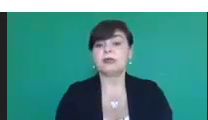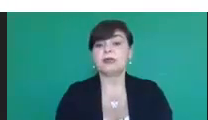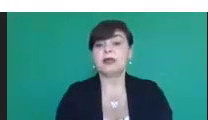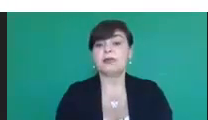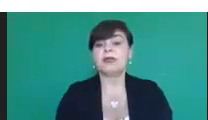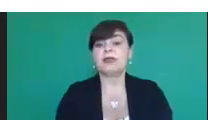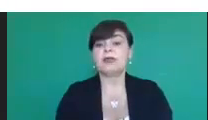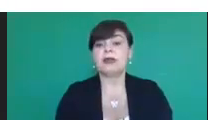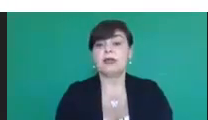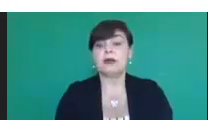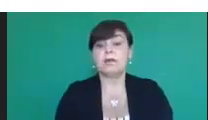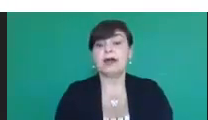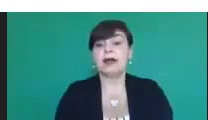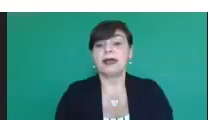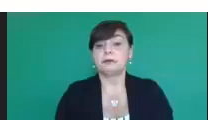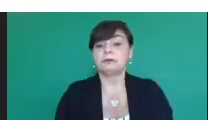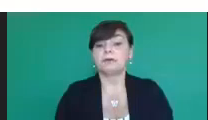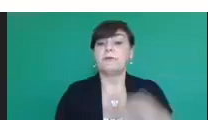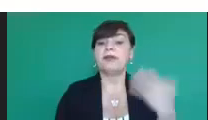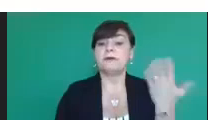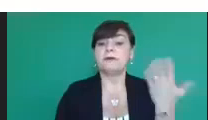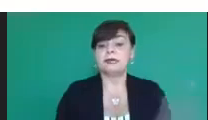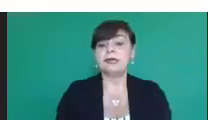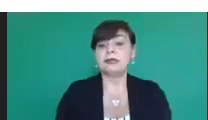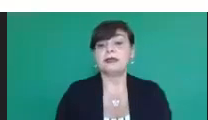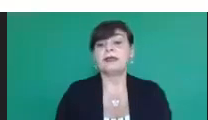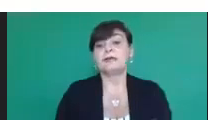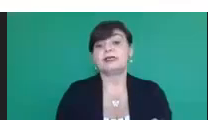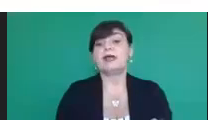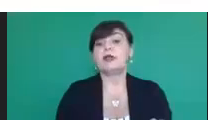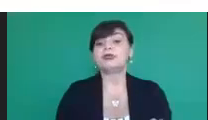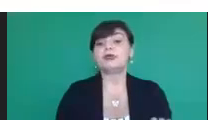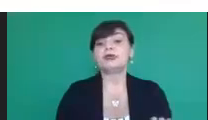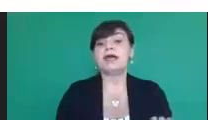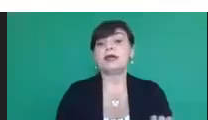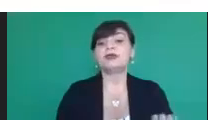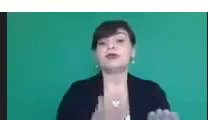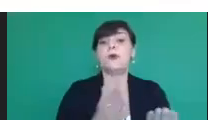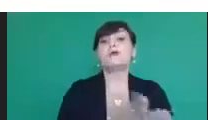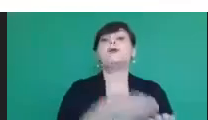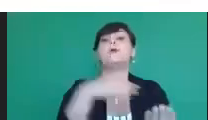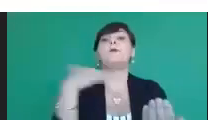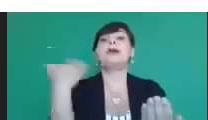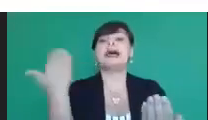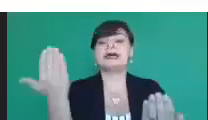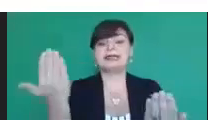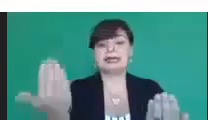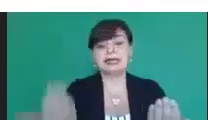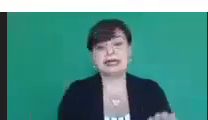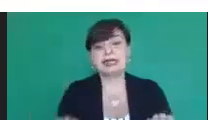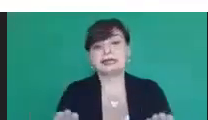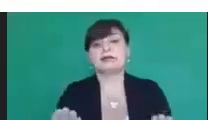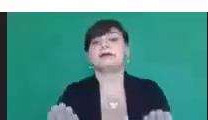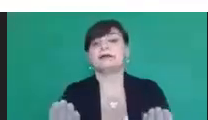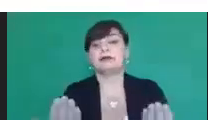la pandemia para prevenir y evitar los contagios, pero para